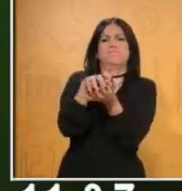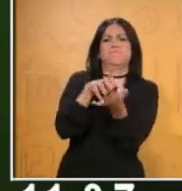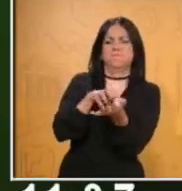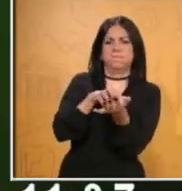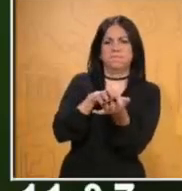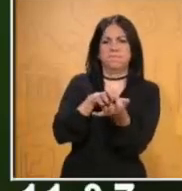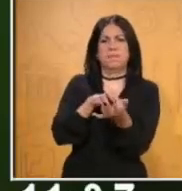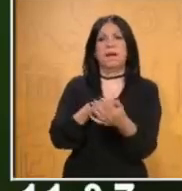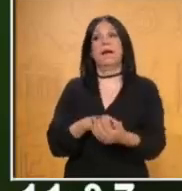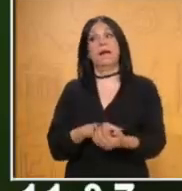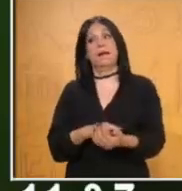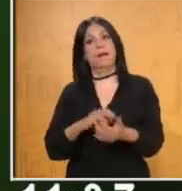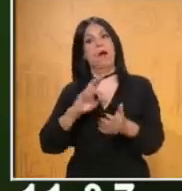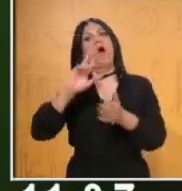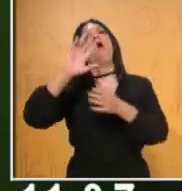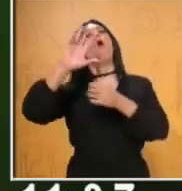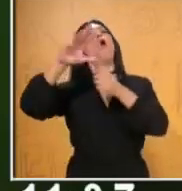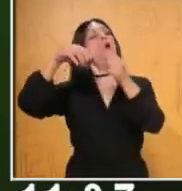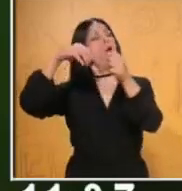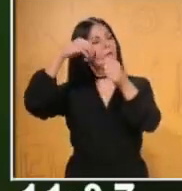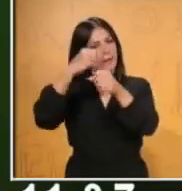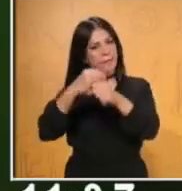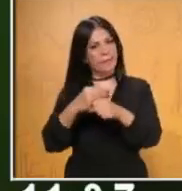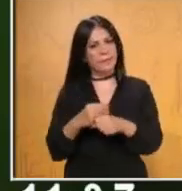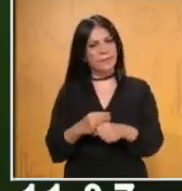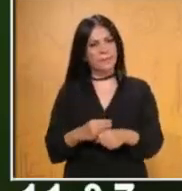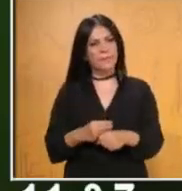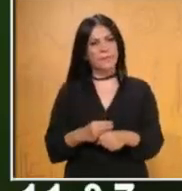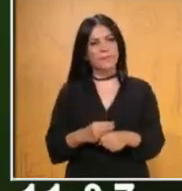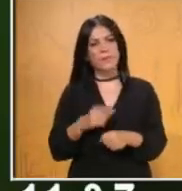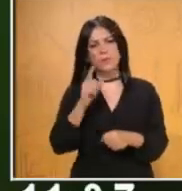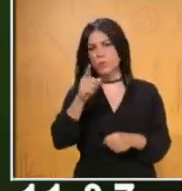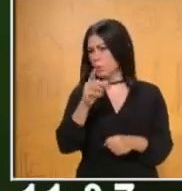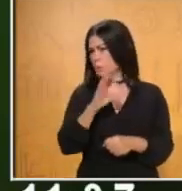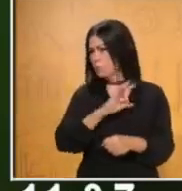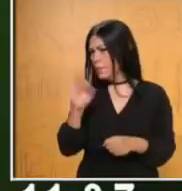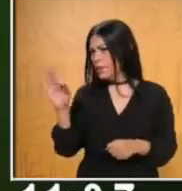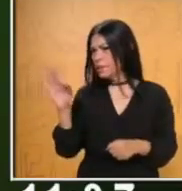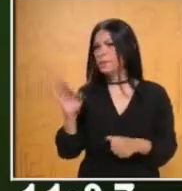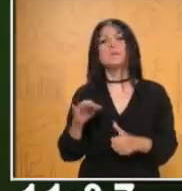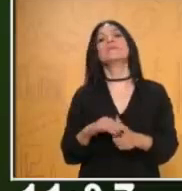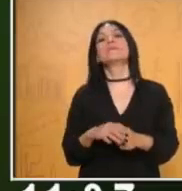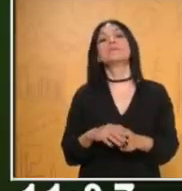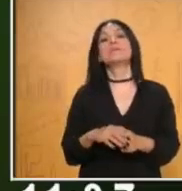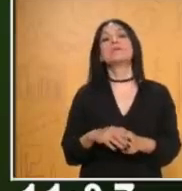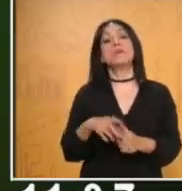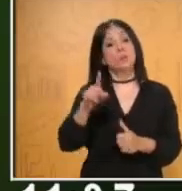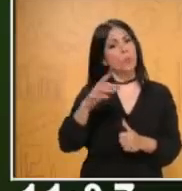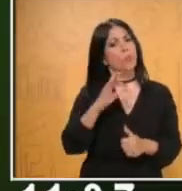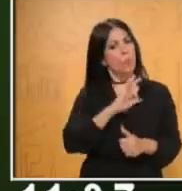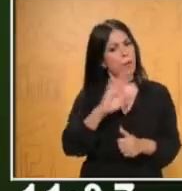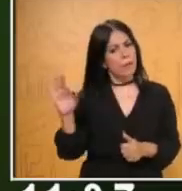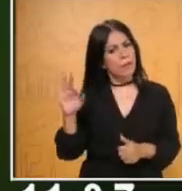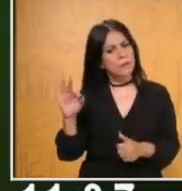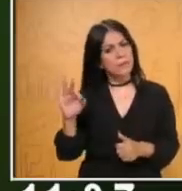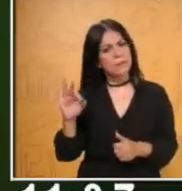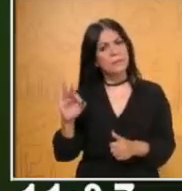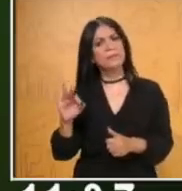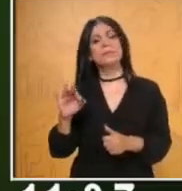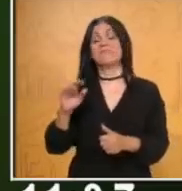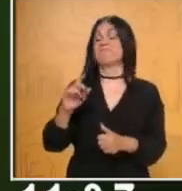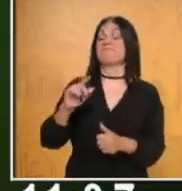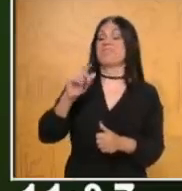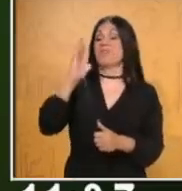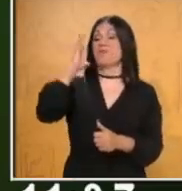anunció. Repetirás la hazaña una vez más, y si lo consigues, te haré mi esposa. Pues pensaba